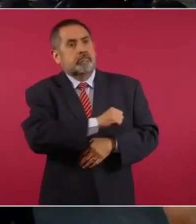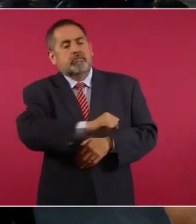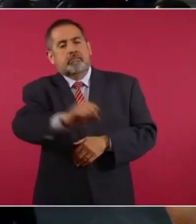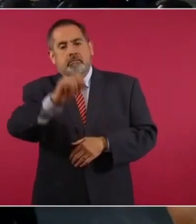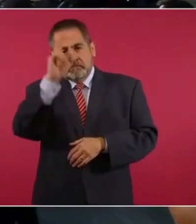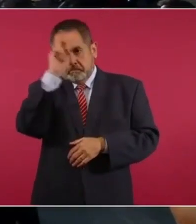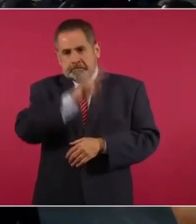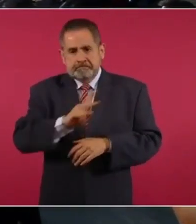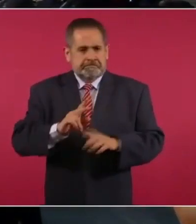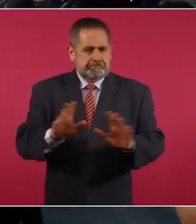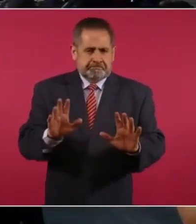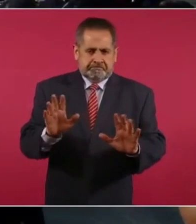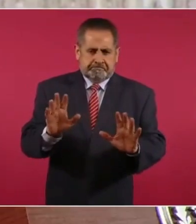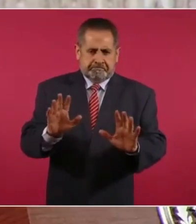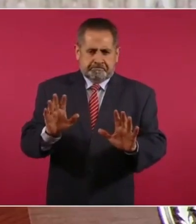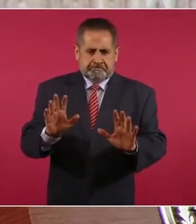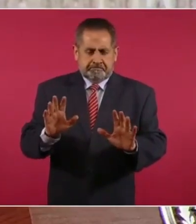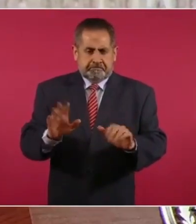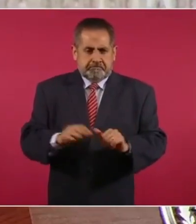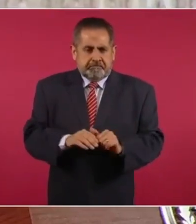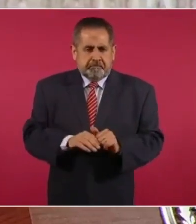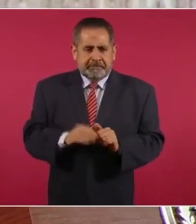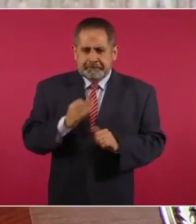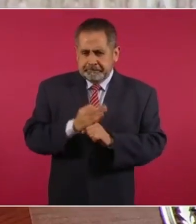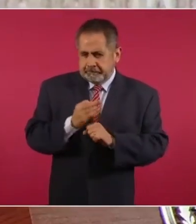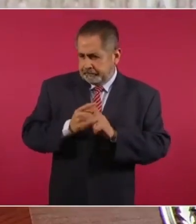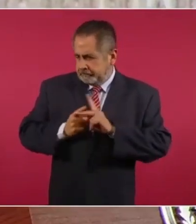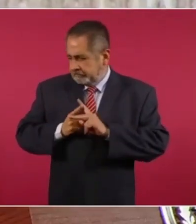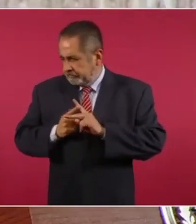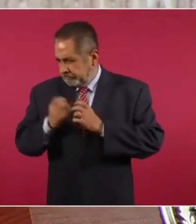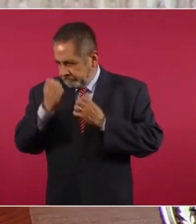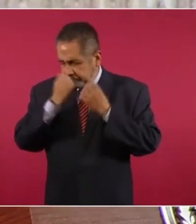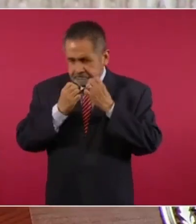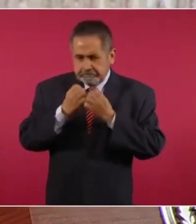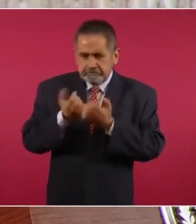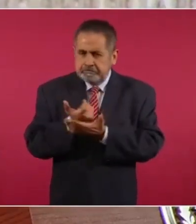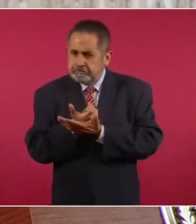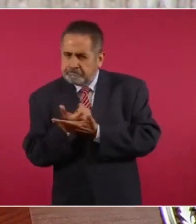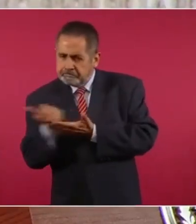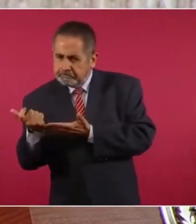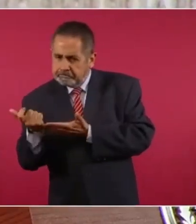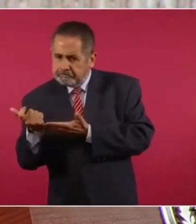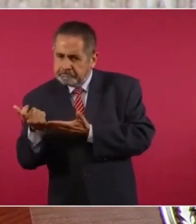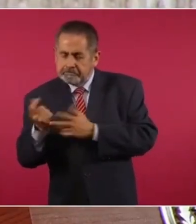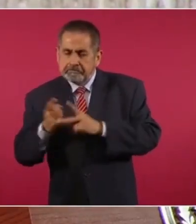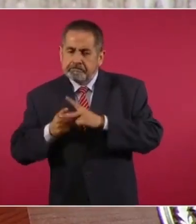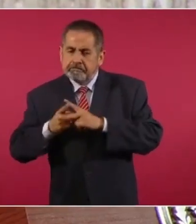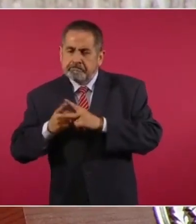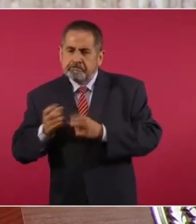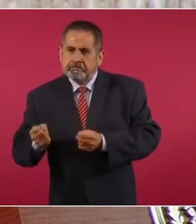pues aquí medimos salario de acuerdo